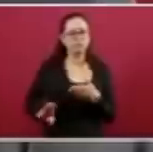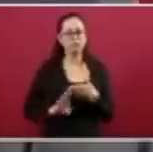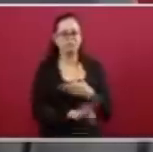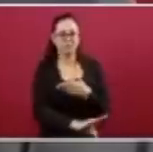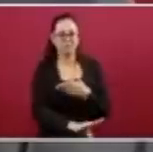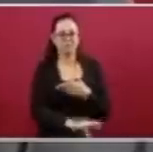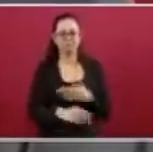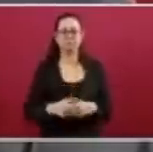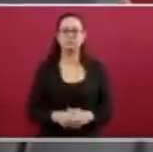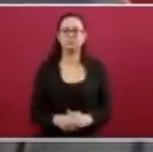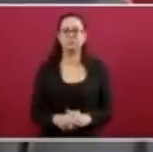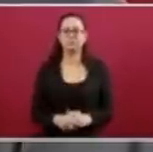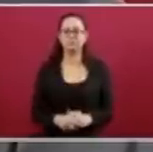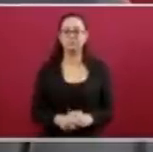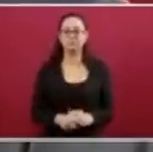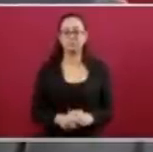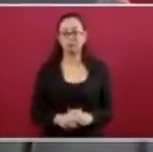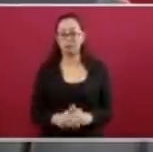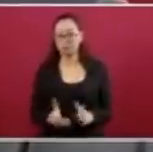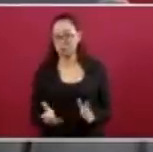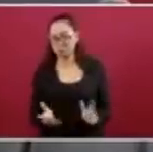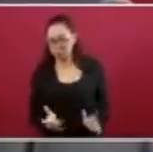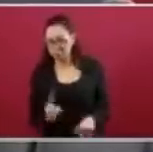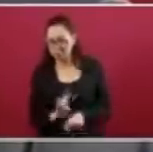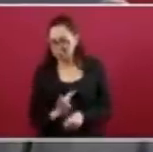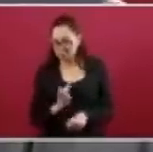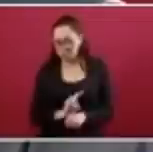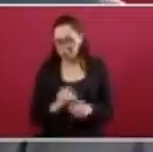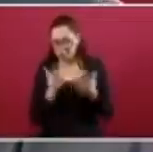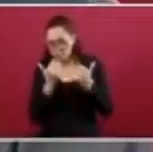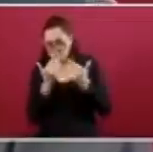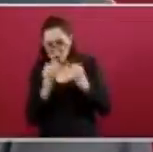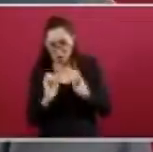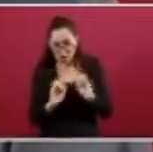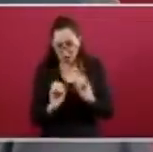Y si no existen simulaciones,